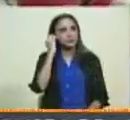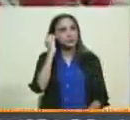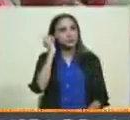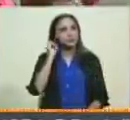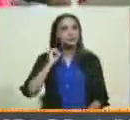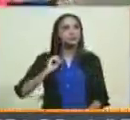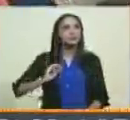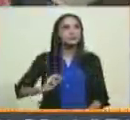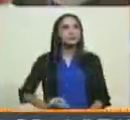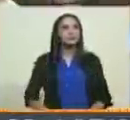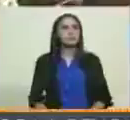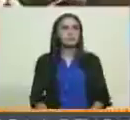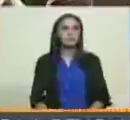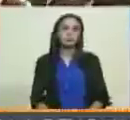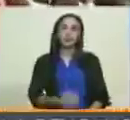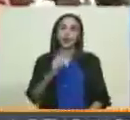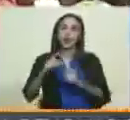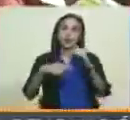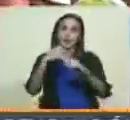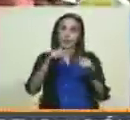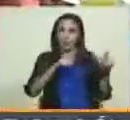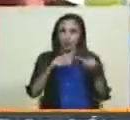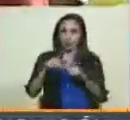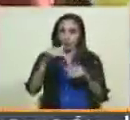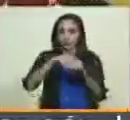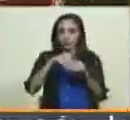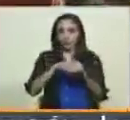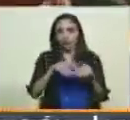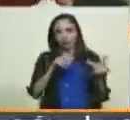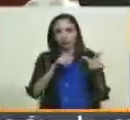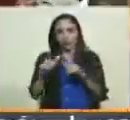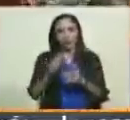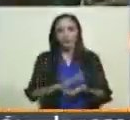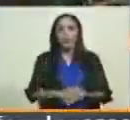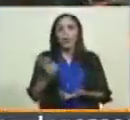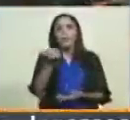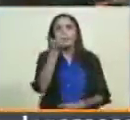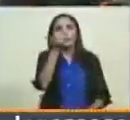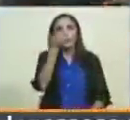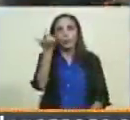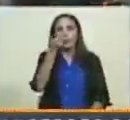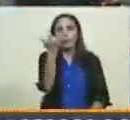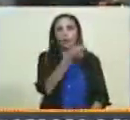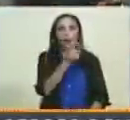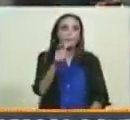los que ya votaron, a buscar por lo menos